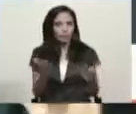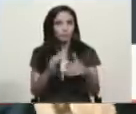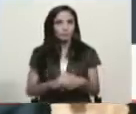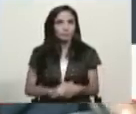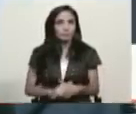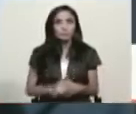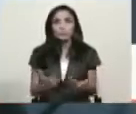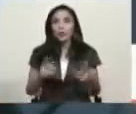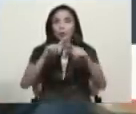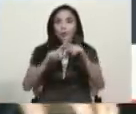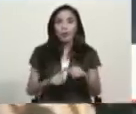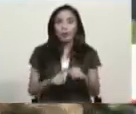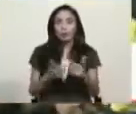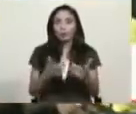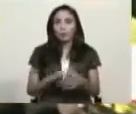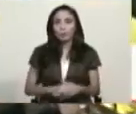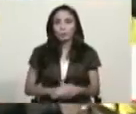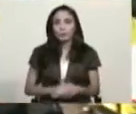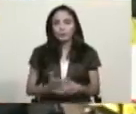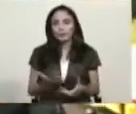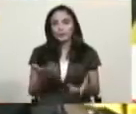2.000